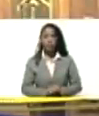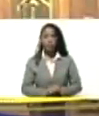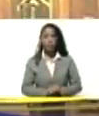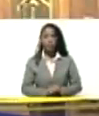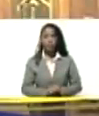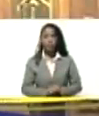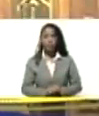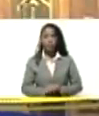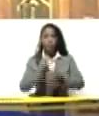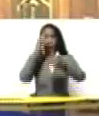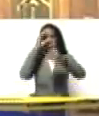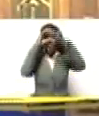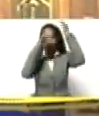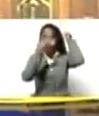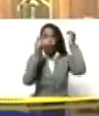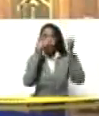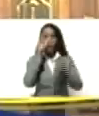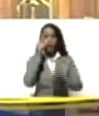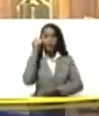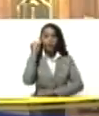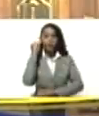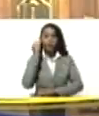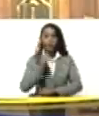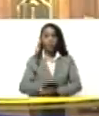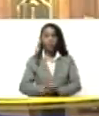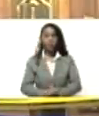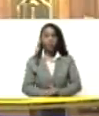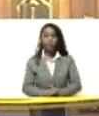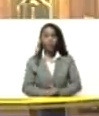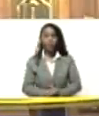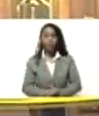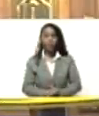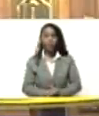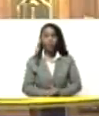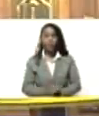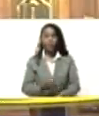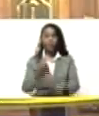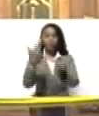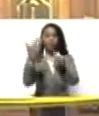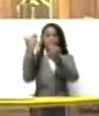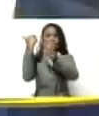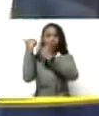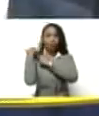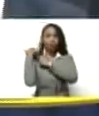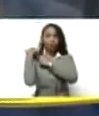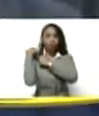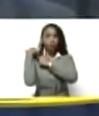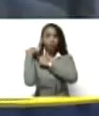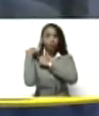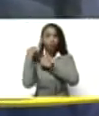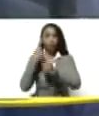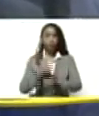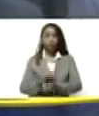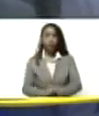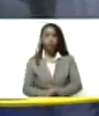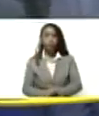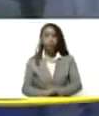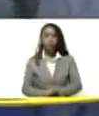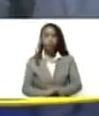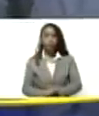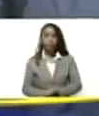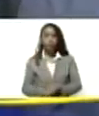ha sido un investigador de la historia de venezuela durante cuatro décadas por lo menos